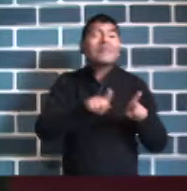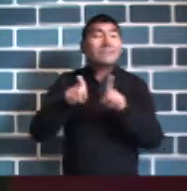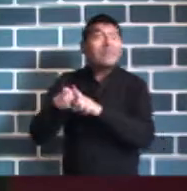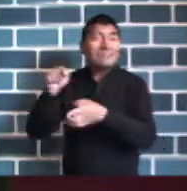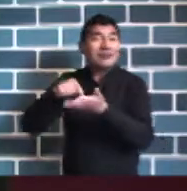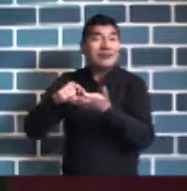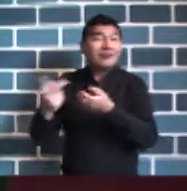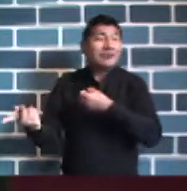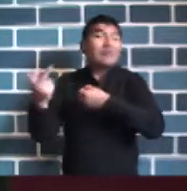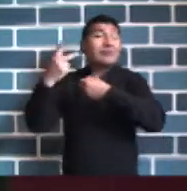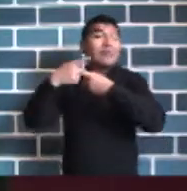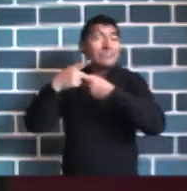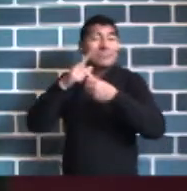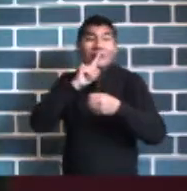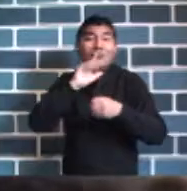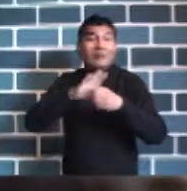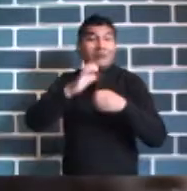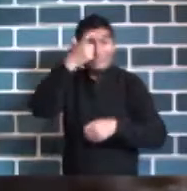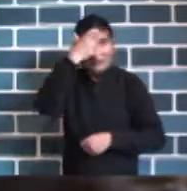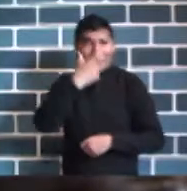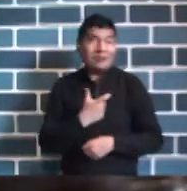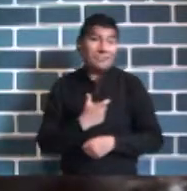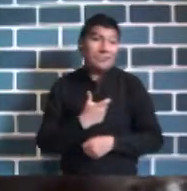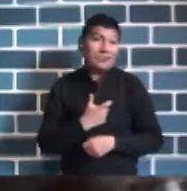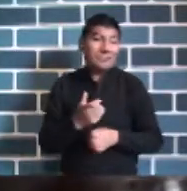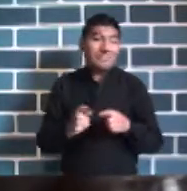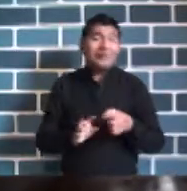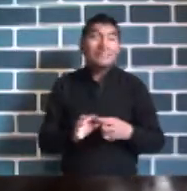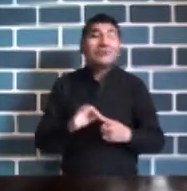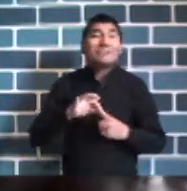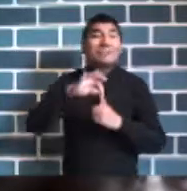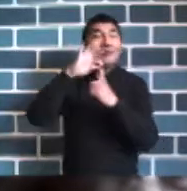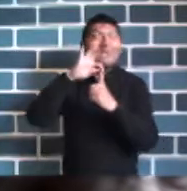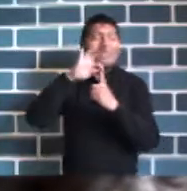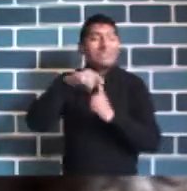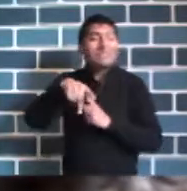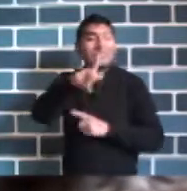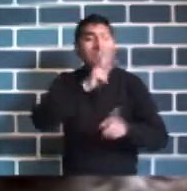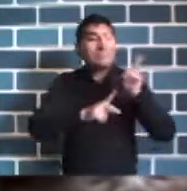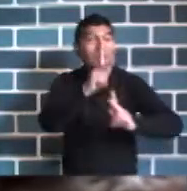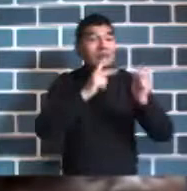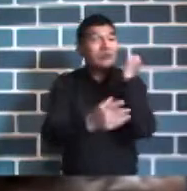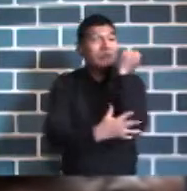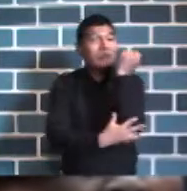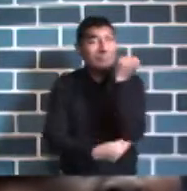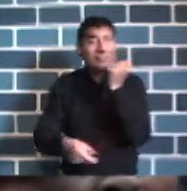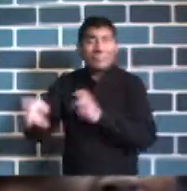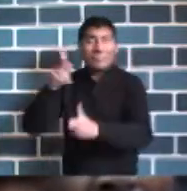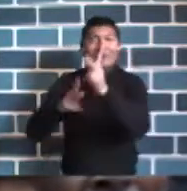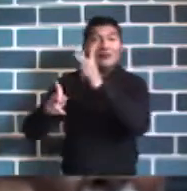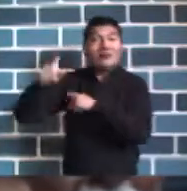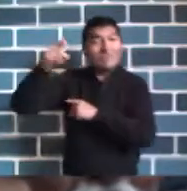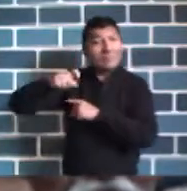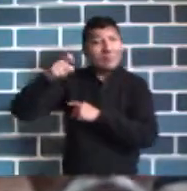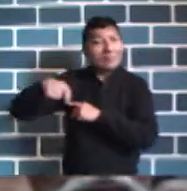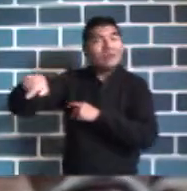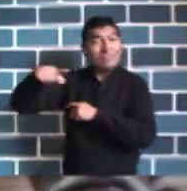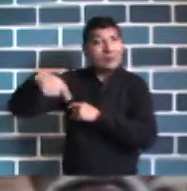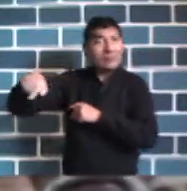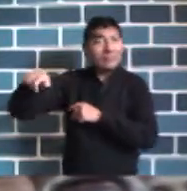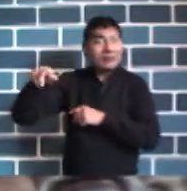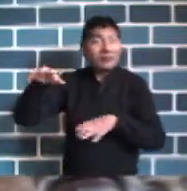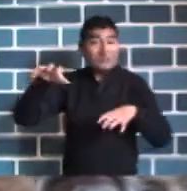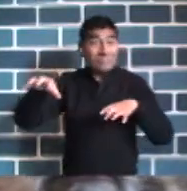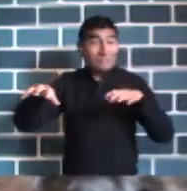esa presencia nos comprometa en especial con los más pobres con los necesitados porque ellos